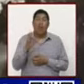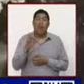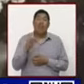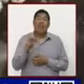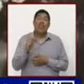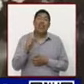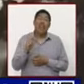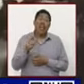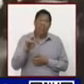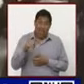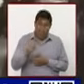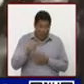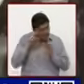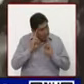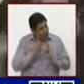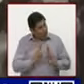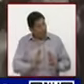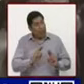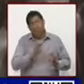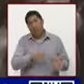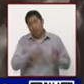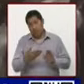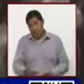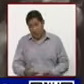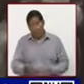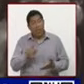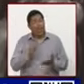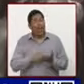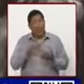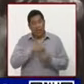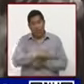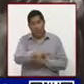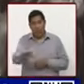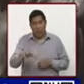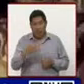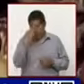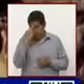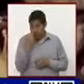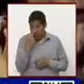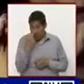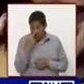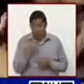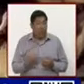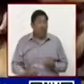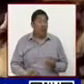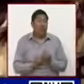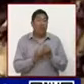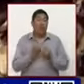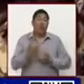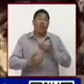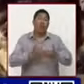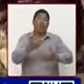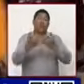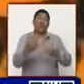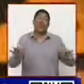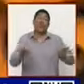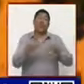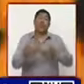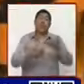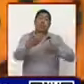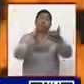Faralía, una festividad que honraba a los muertos. Esta influencia romana contribuyó a la evolución de la